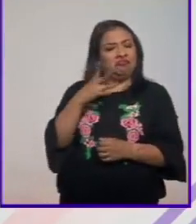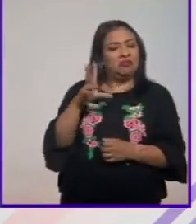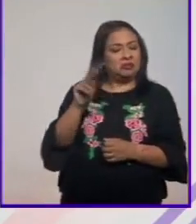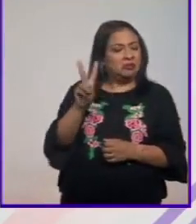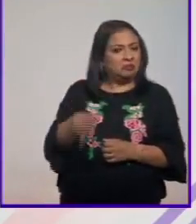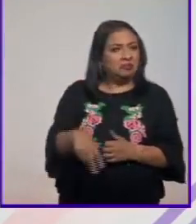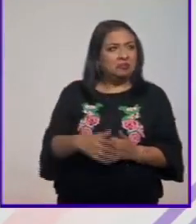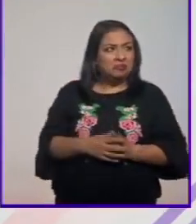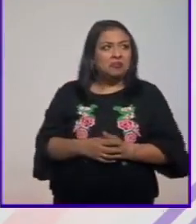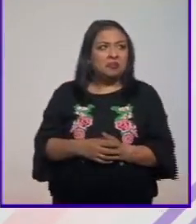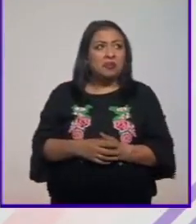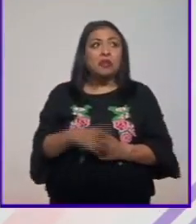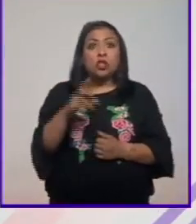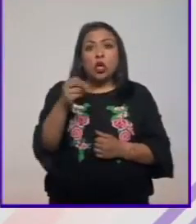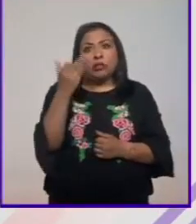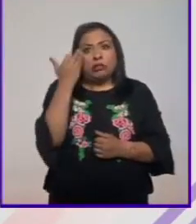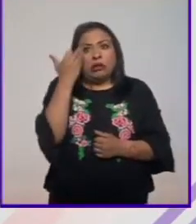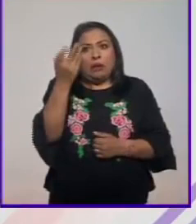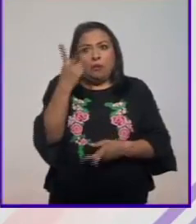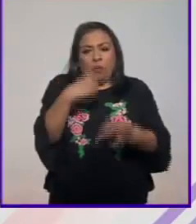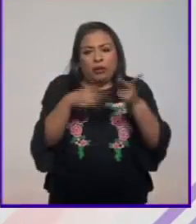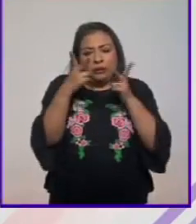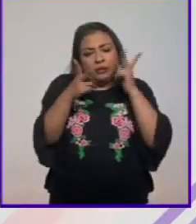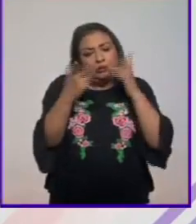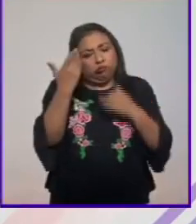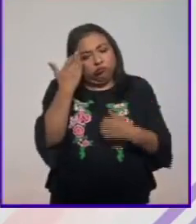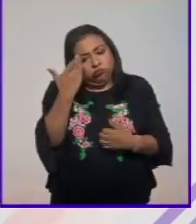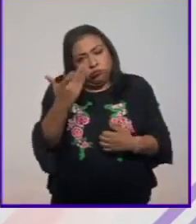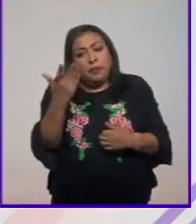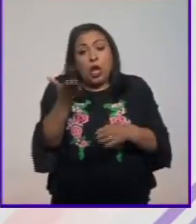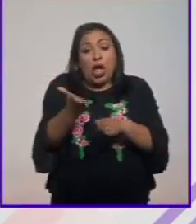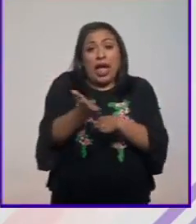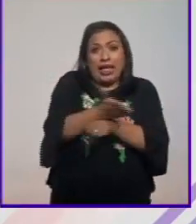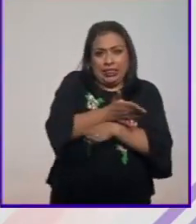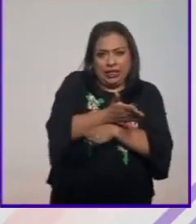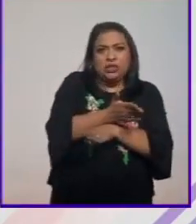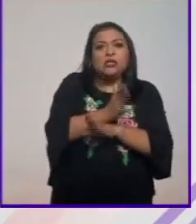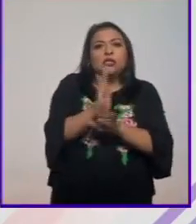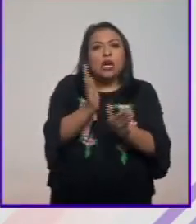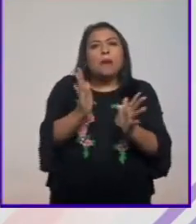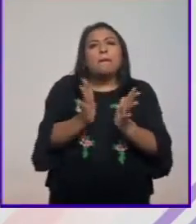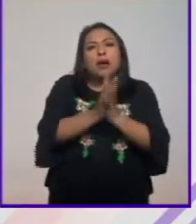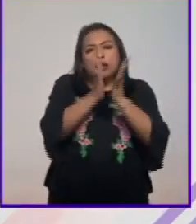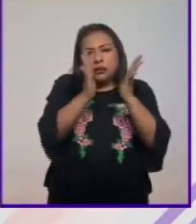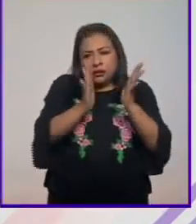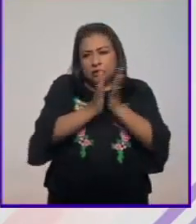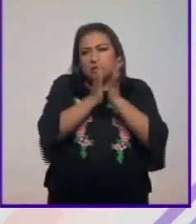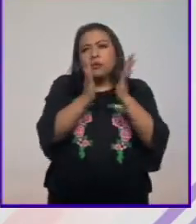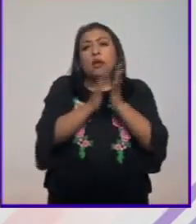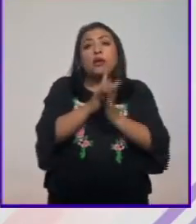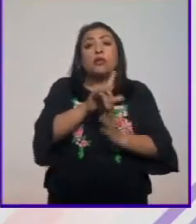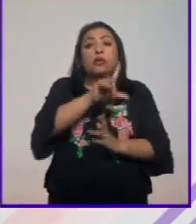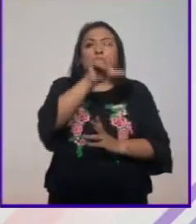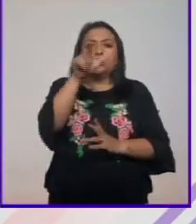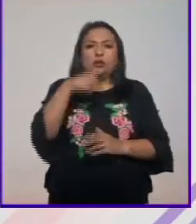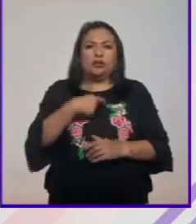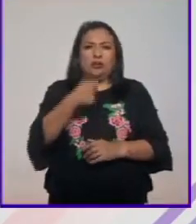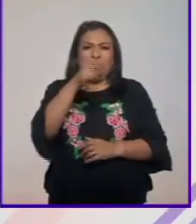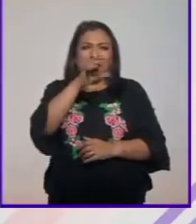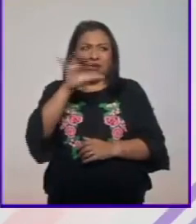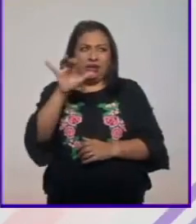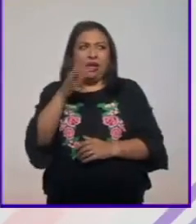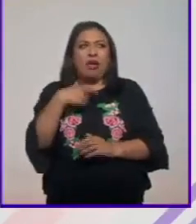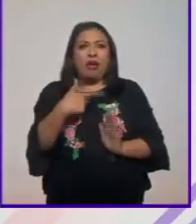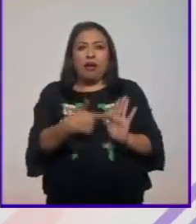también es verdad. He tardado en venir, pero bueno, antes de venir, pues ya colaboré, después de mi primer disco que